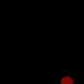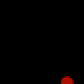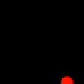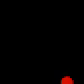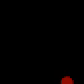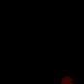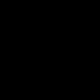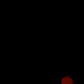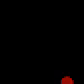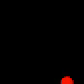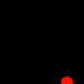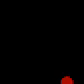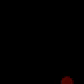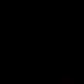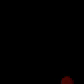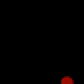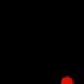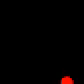de...